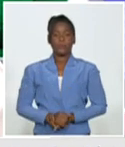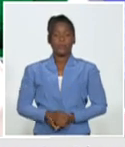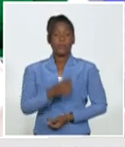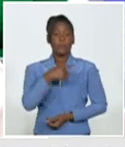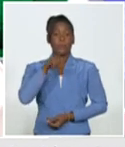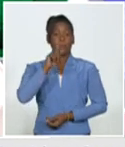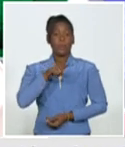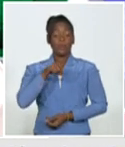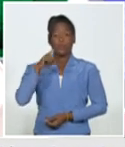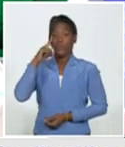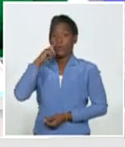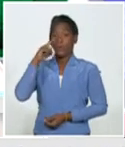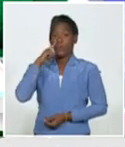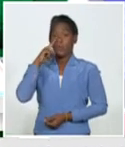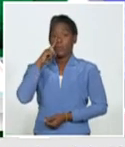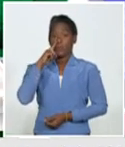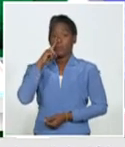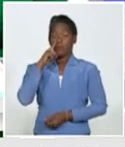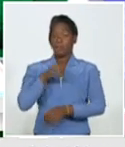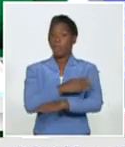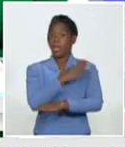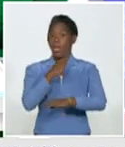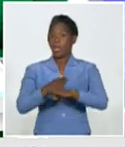se acumulan